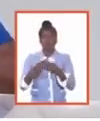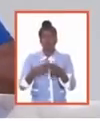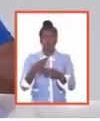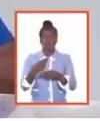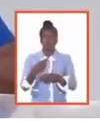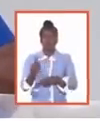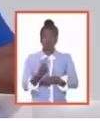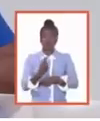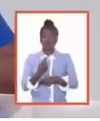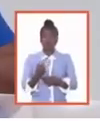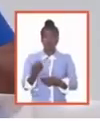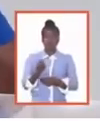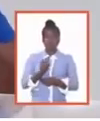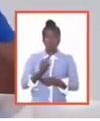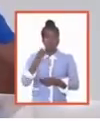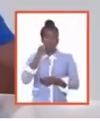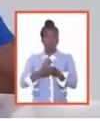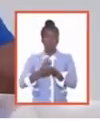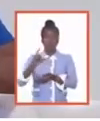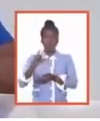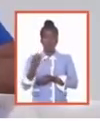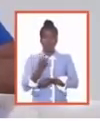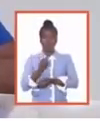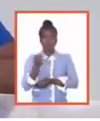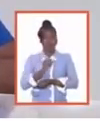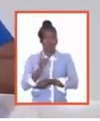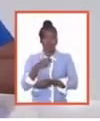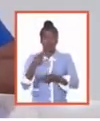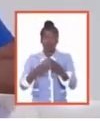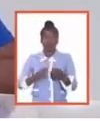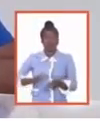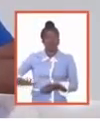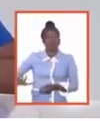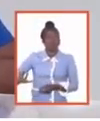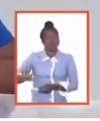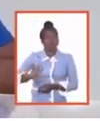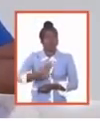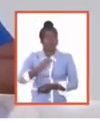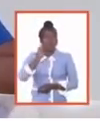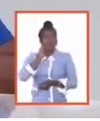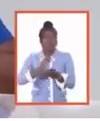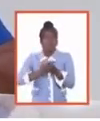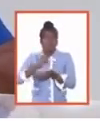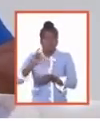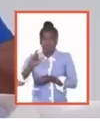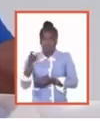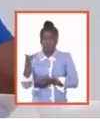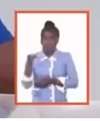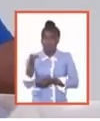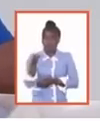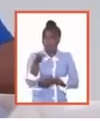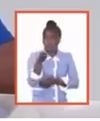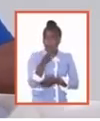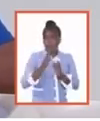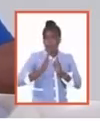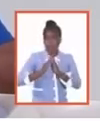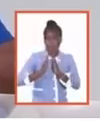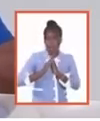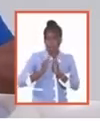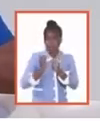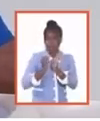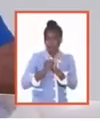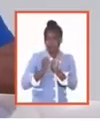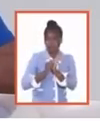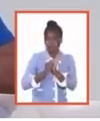quedó en la comisión electoral y no quedó solamente los CDR. También la Federación de Mujeres Cubanas tuvimos el primero casa a casa,